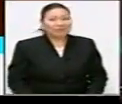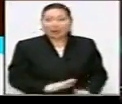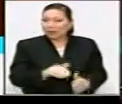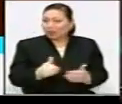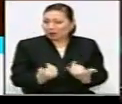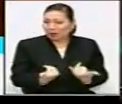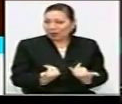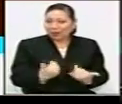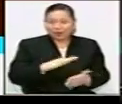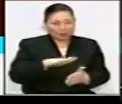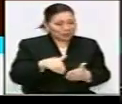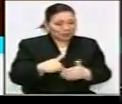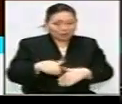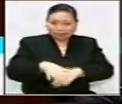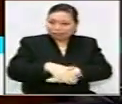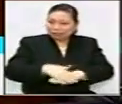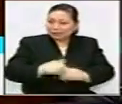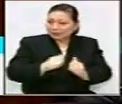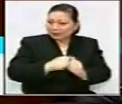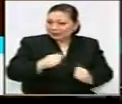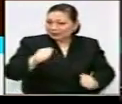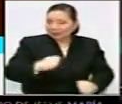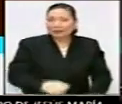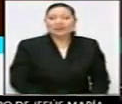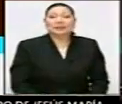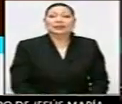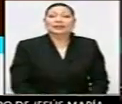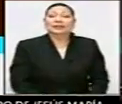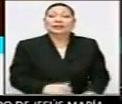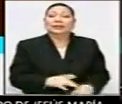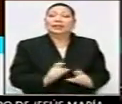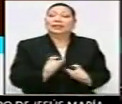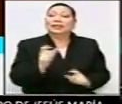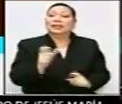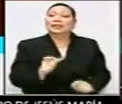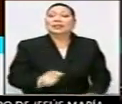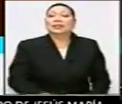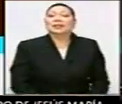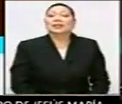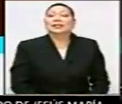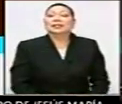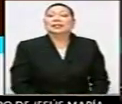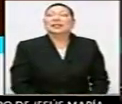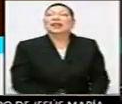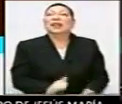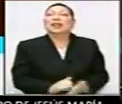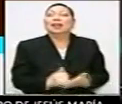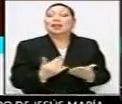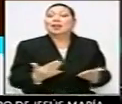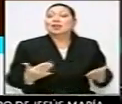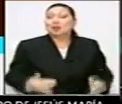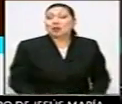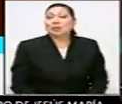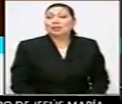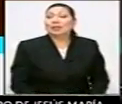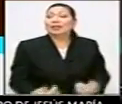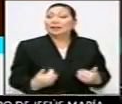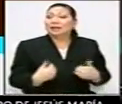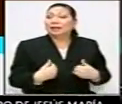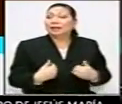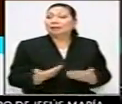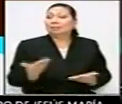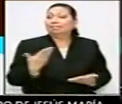este proceso de levantamiento de inmunidad parlamentaria, ¿qué cosa debemos tener